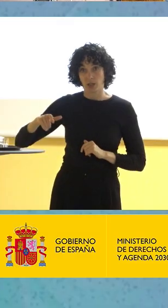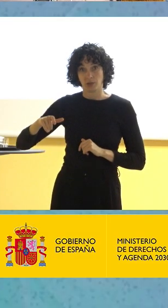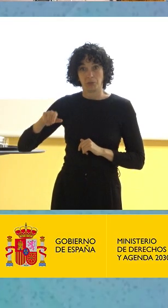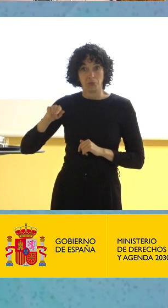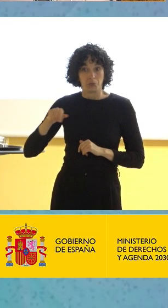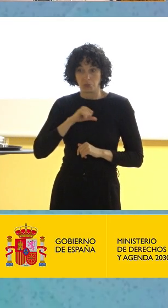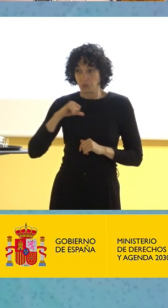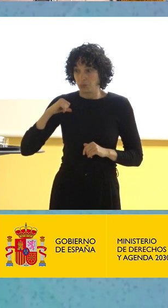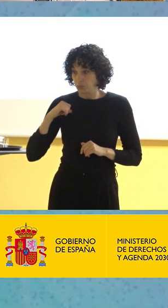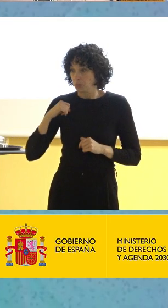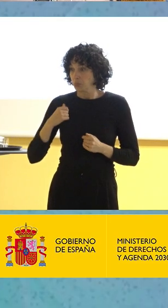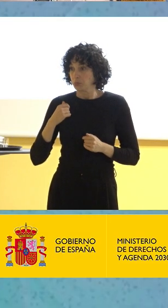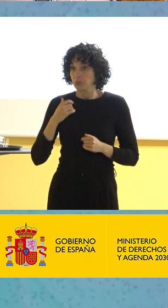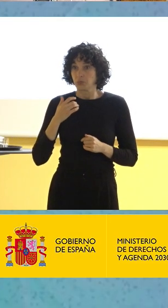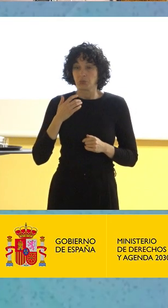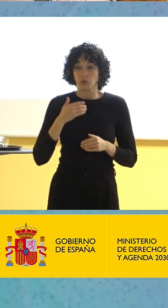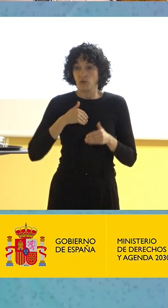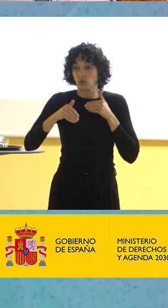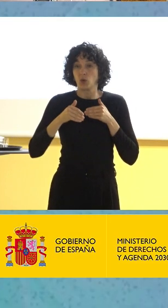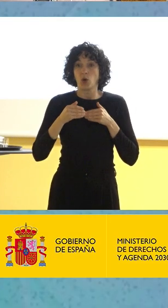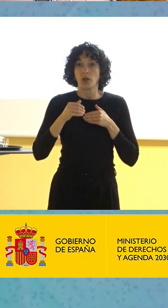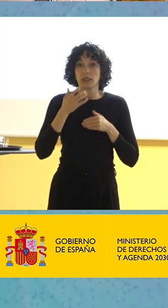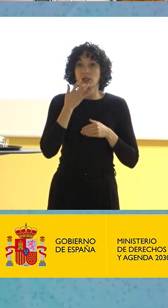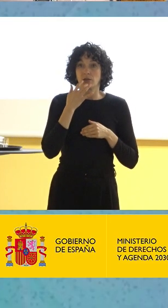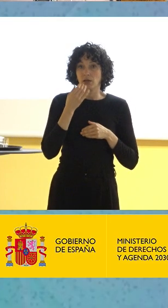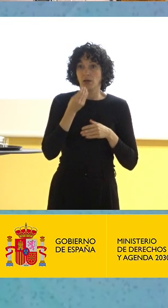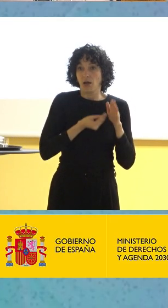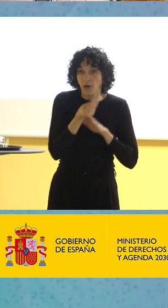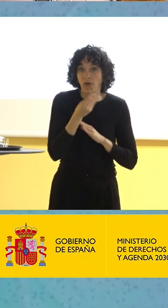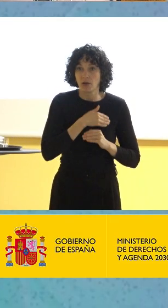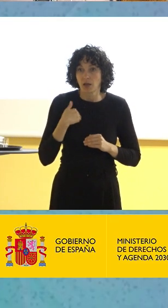su autonomía reproductiva tomar estas decisiones en la mejor situación de bienestar